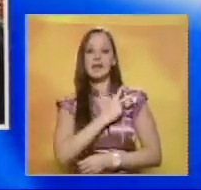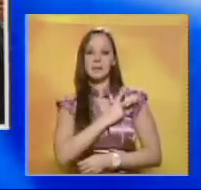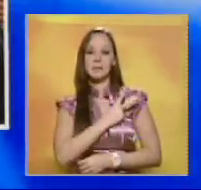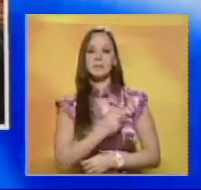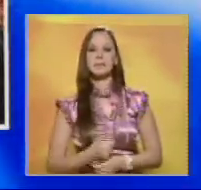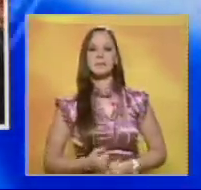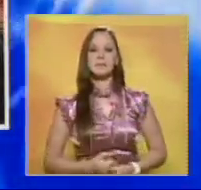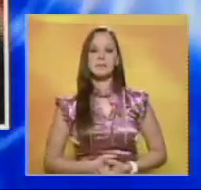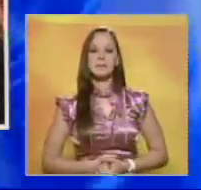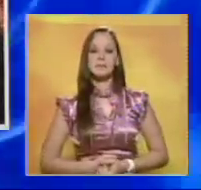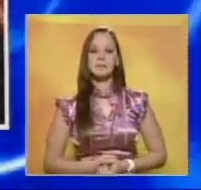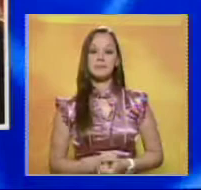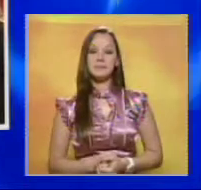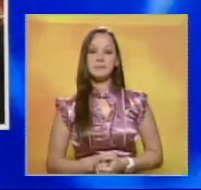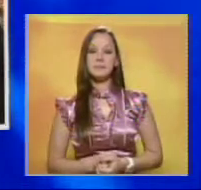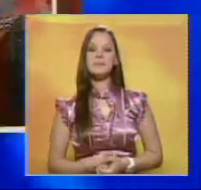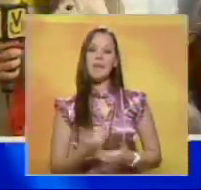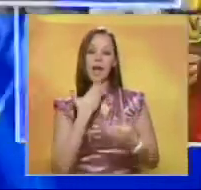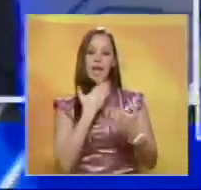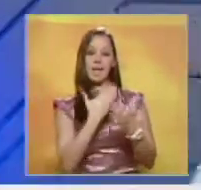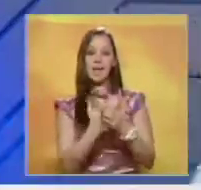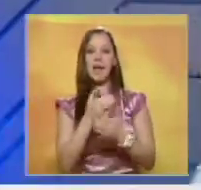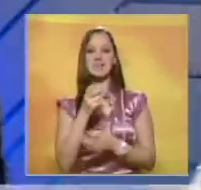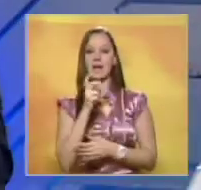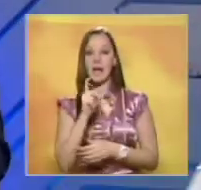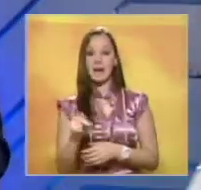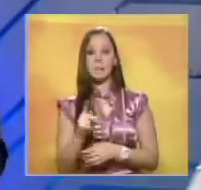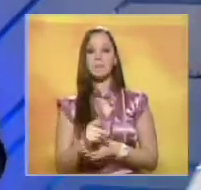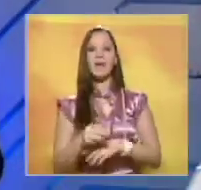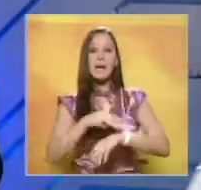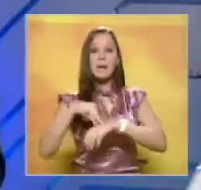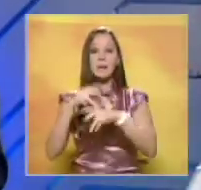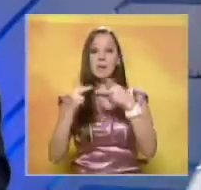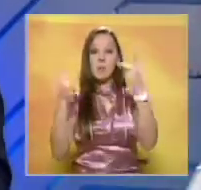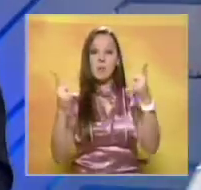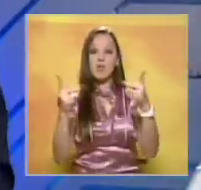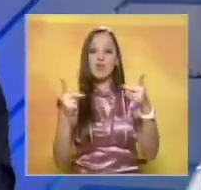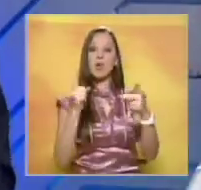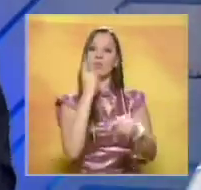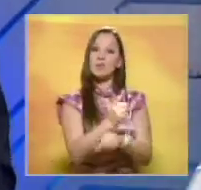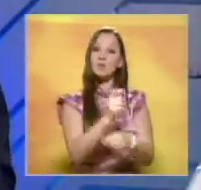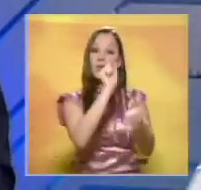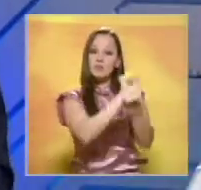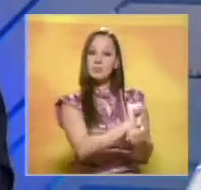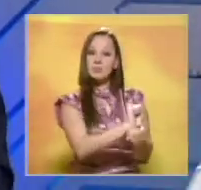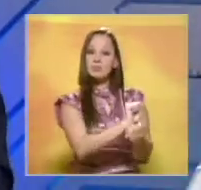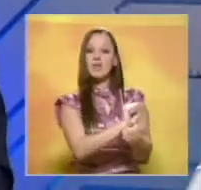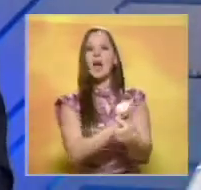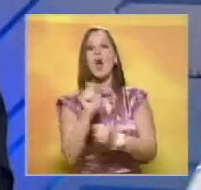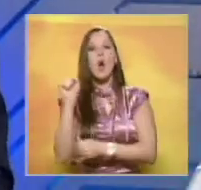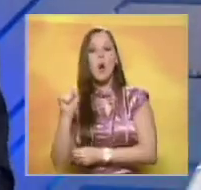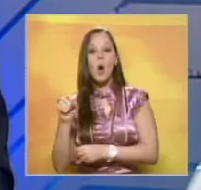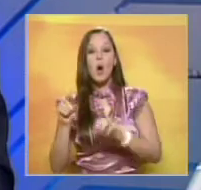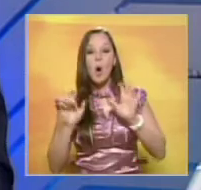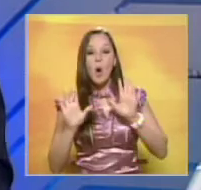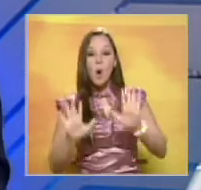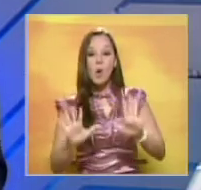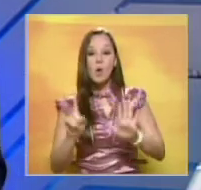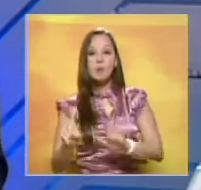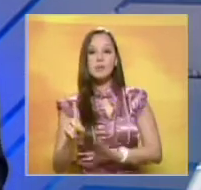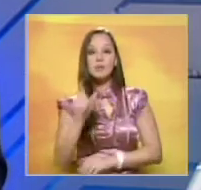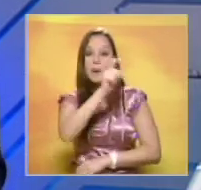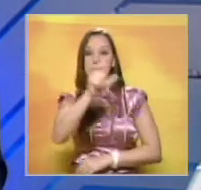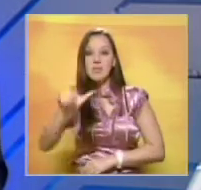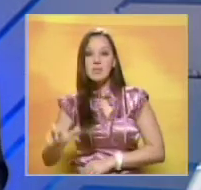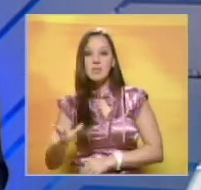meridiana de su noticiero Venevisión. Muchísimas gracias, Carla. El Ministerio Público logró privativa de libertad a 11 personas aprehendidas durante